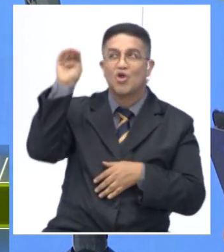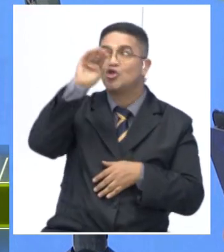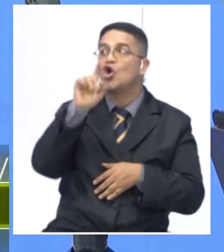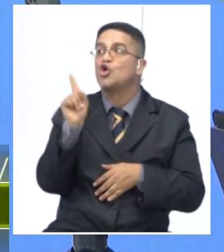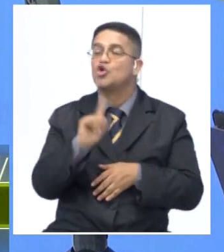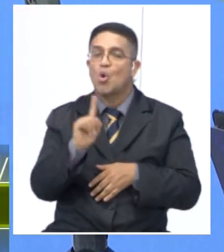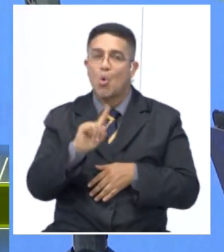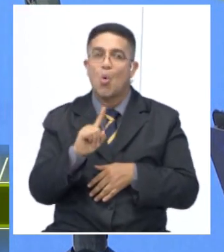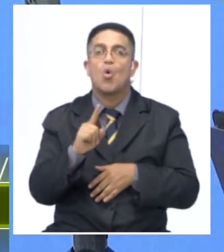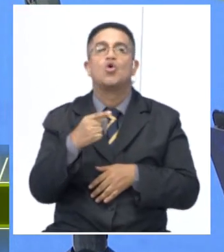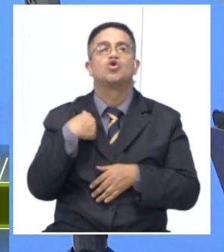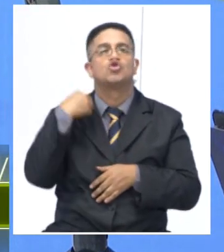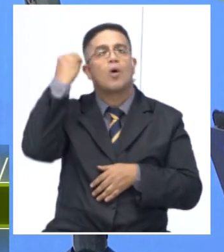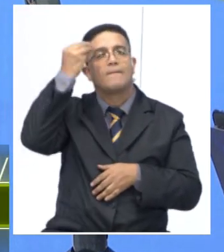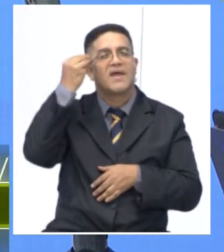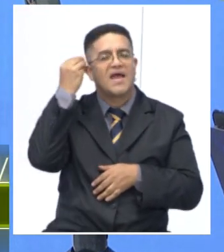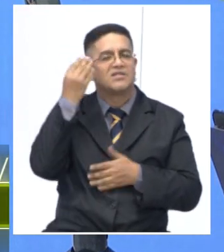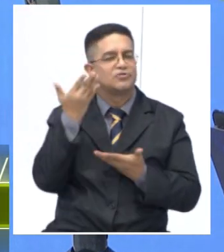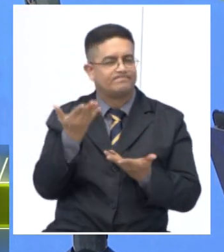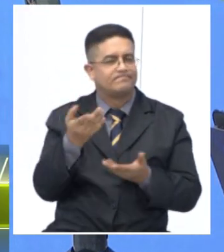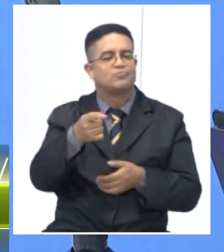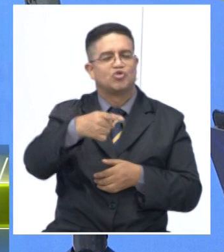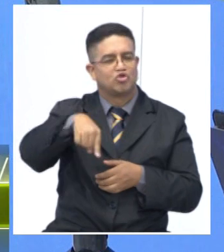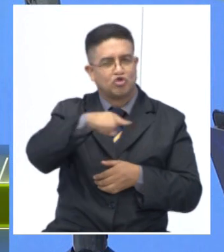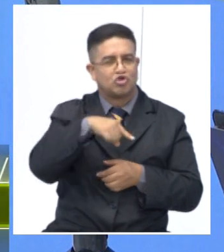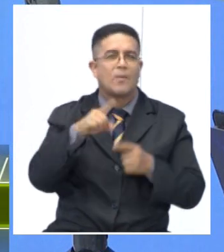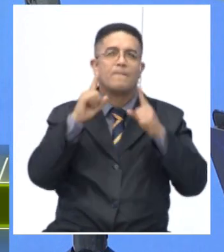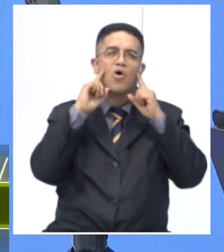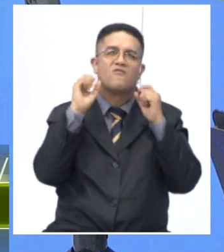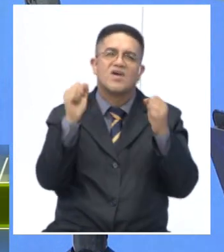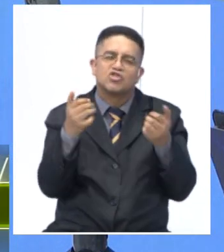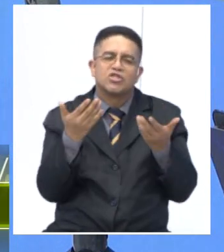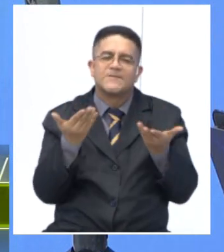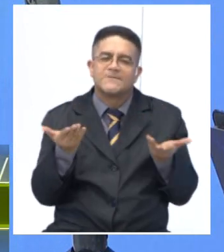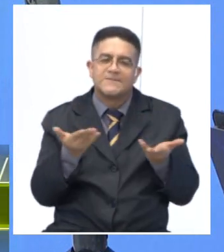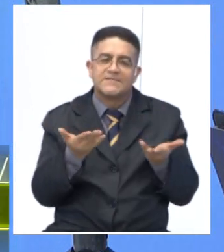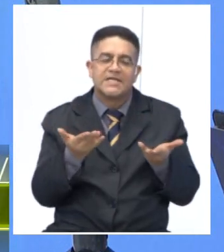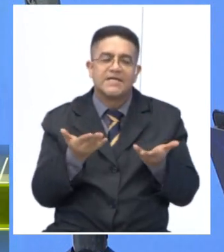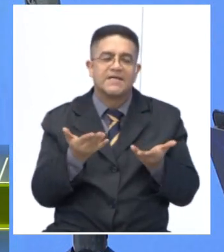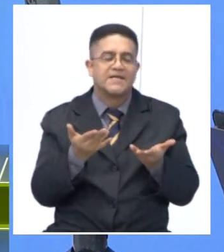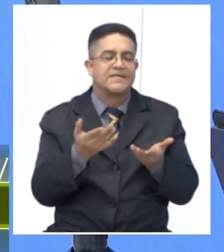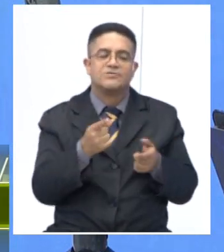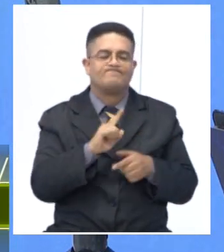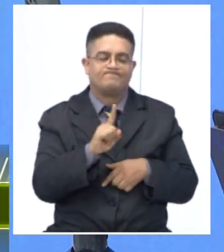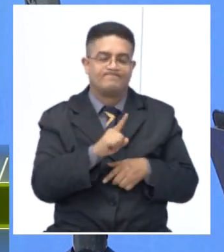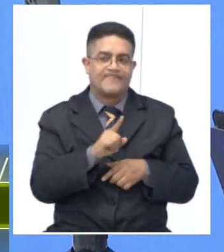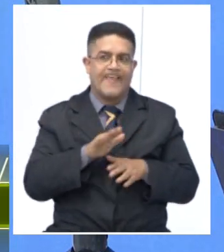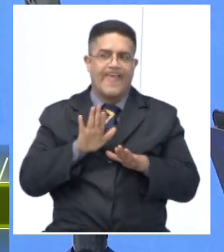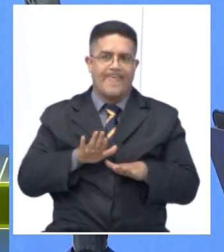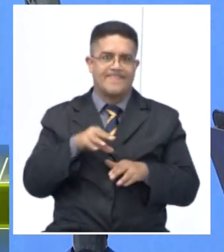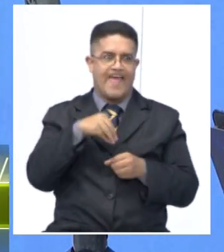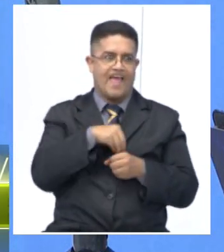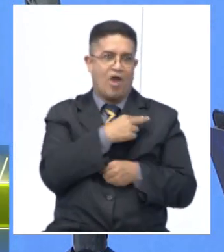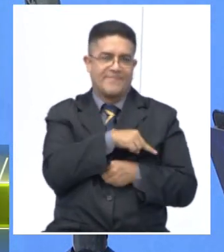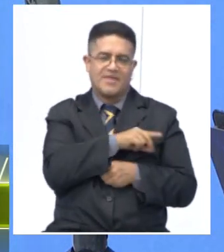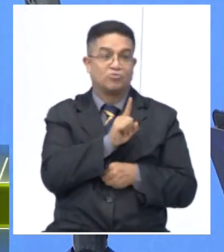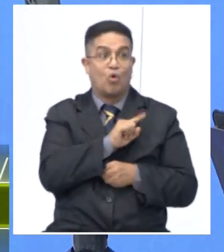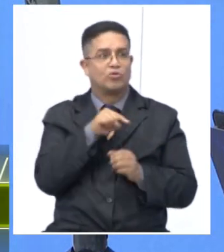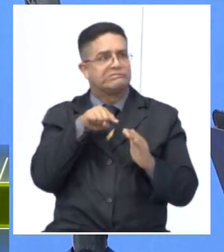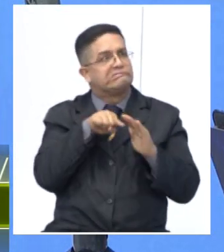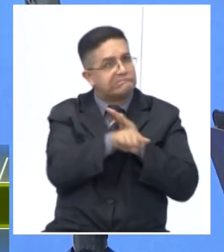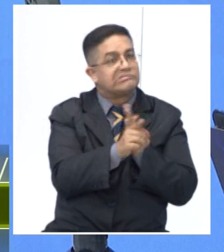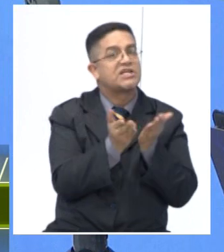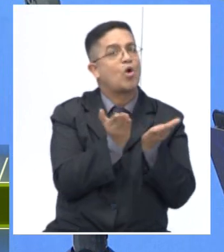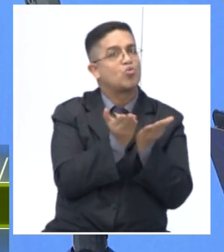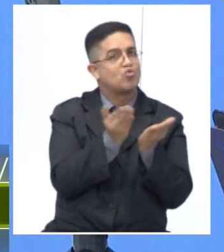de las cosas que nosotros tenemos que hacer como profesionales es salir un poco del consultorio a la comunidad e ir también a las escuelas y educar.